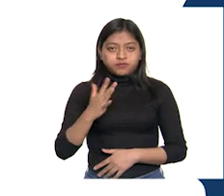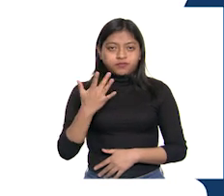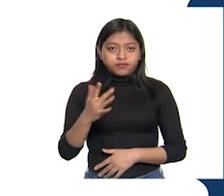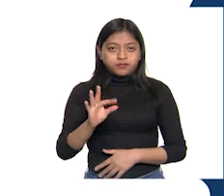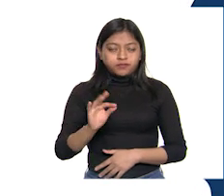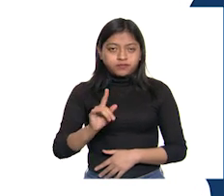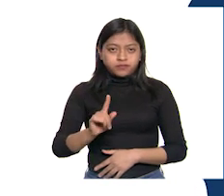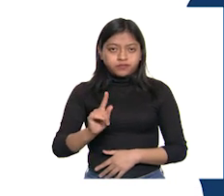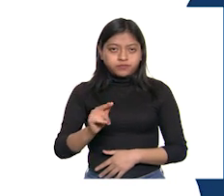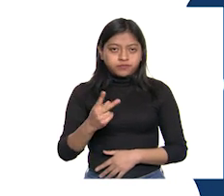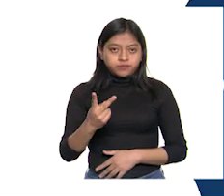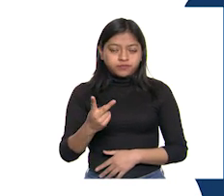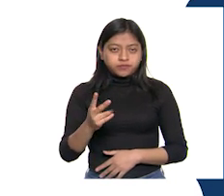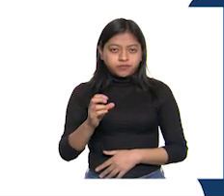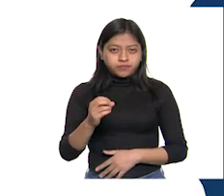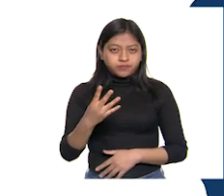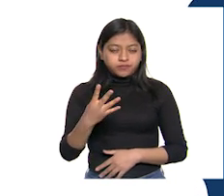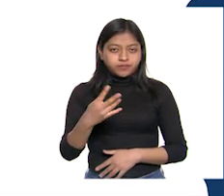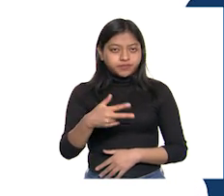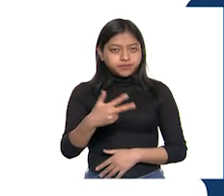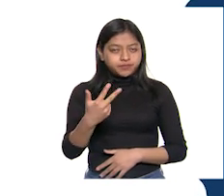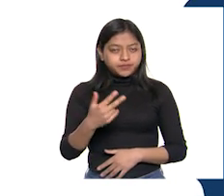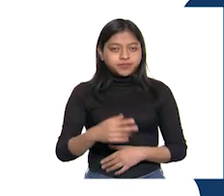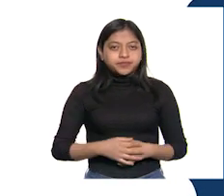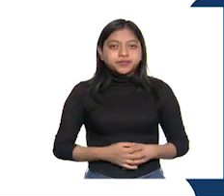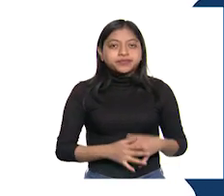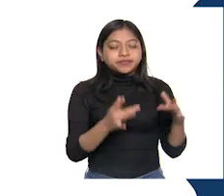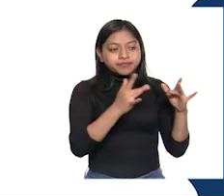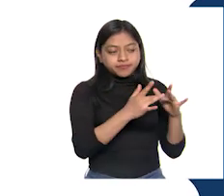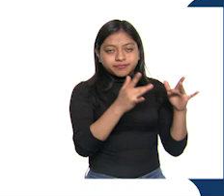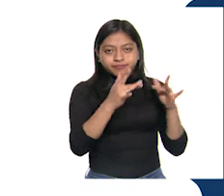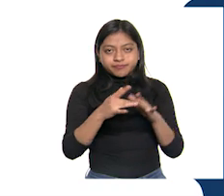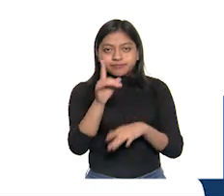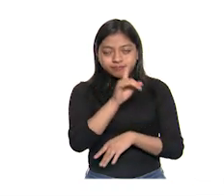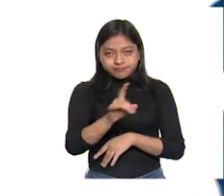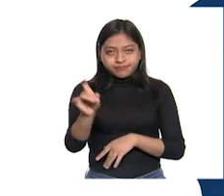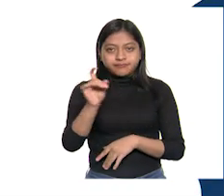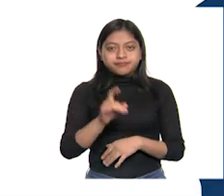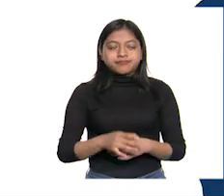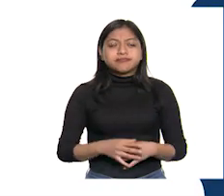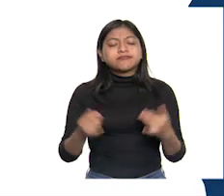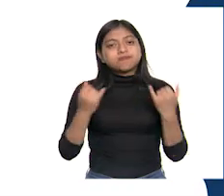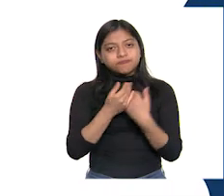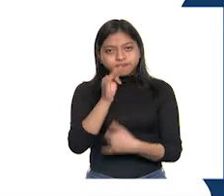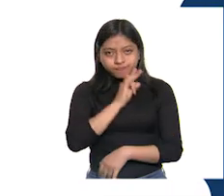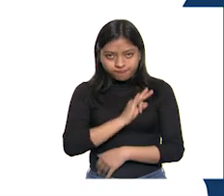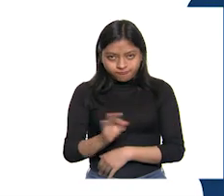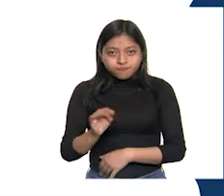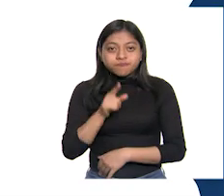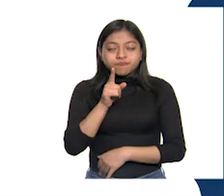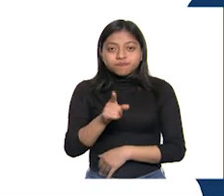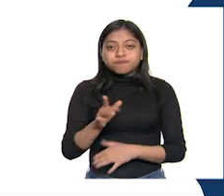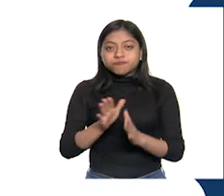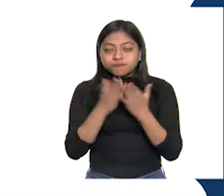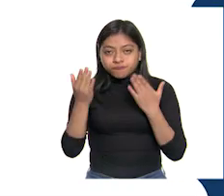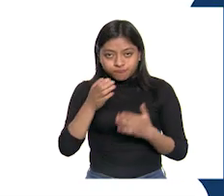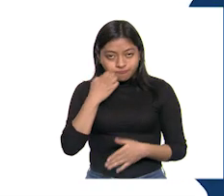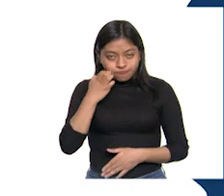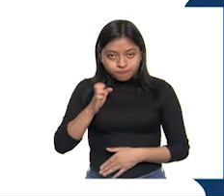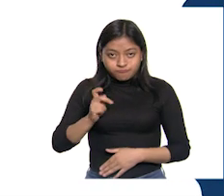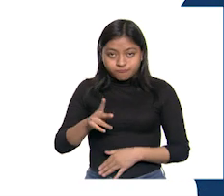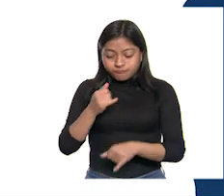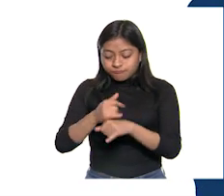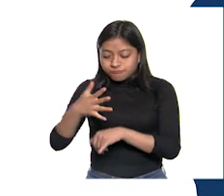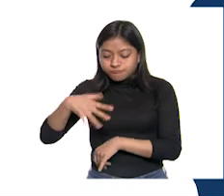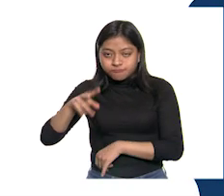55 41 72 04 13 con 100 líneas. También puedes encontrar los libros de texto en